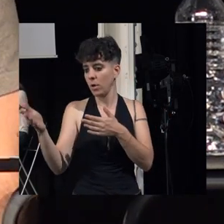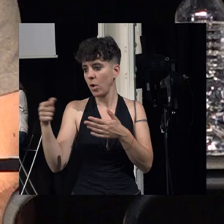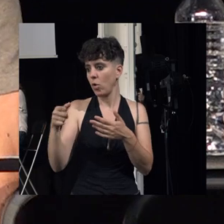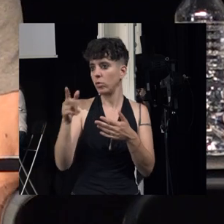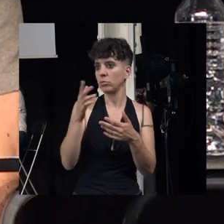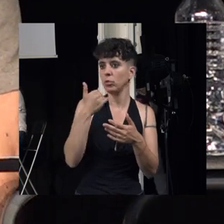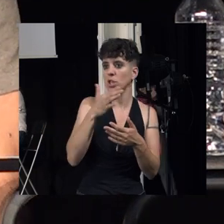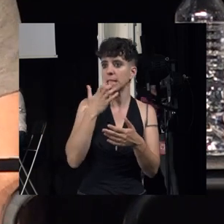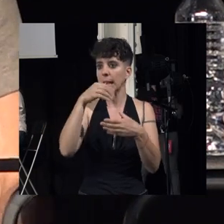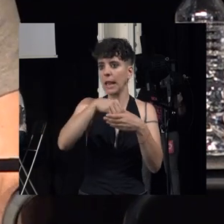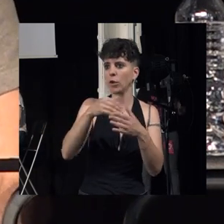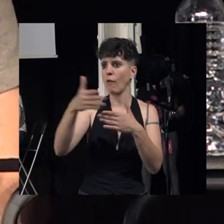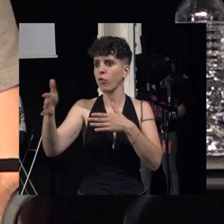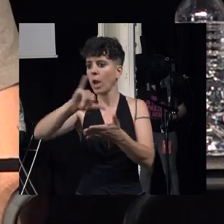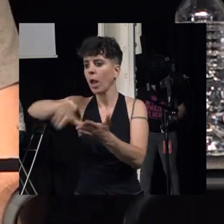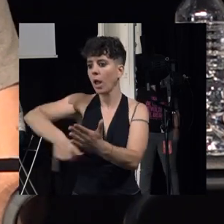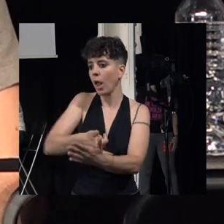sé dónde está. Pero